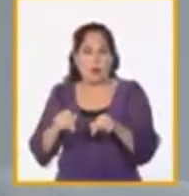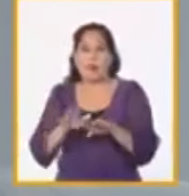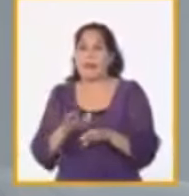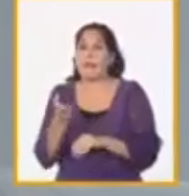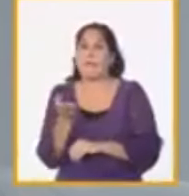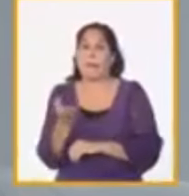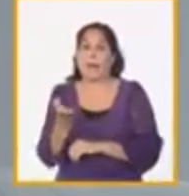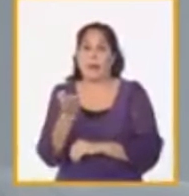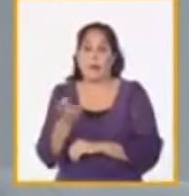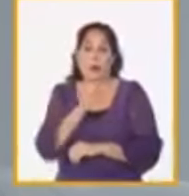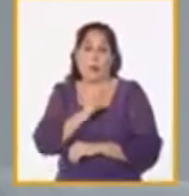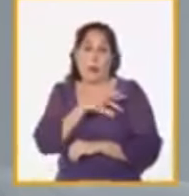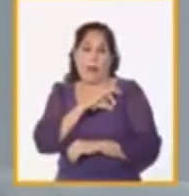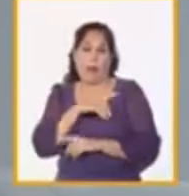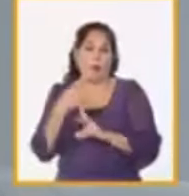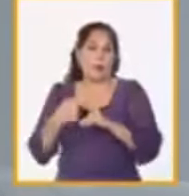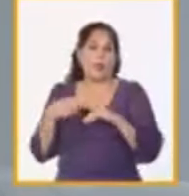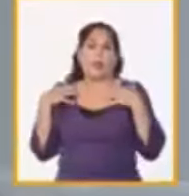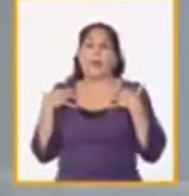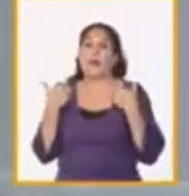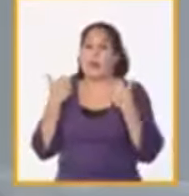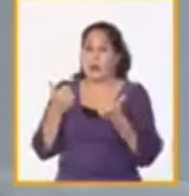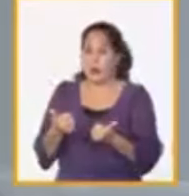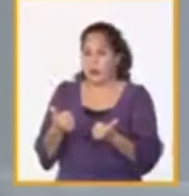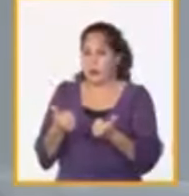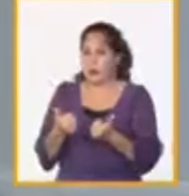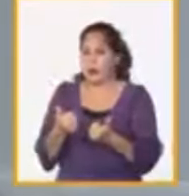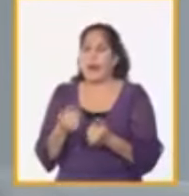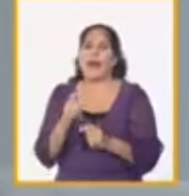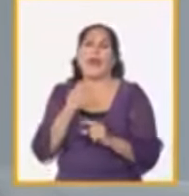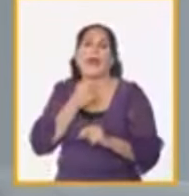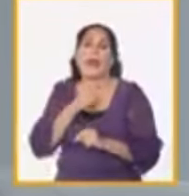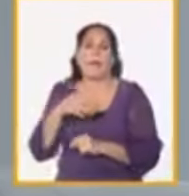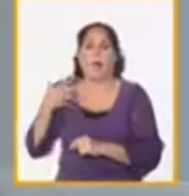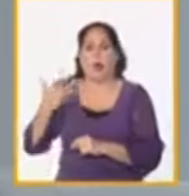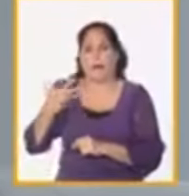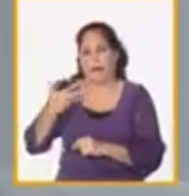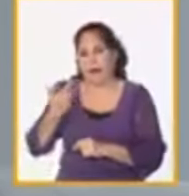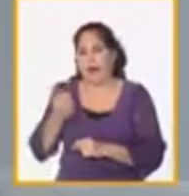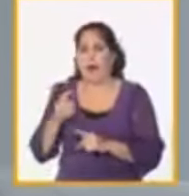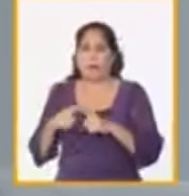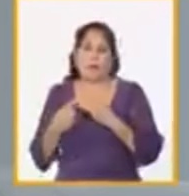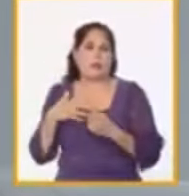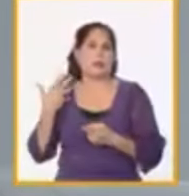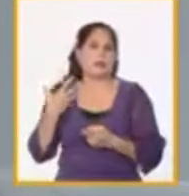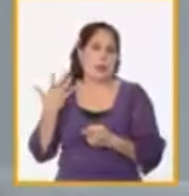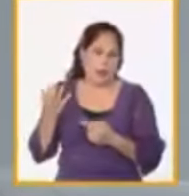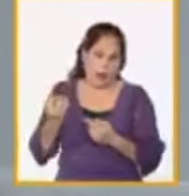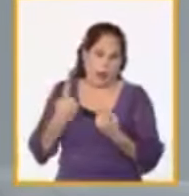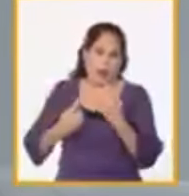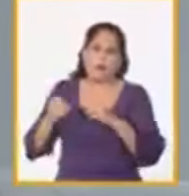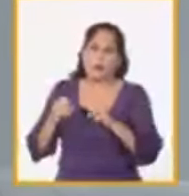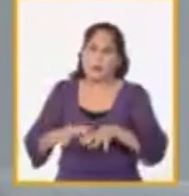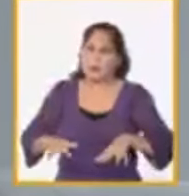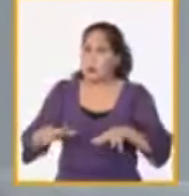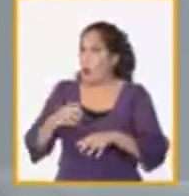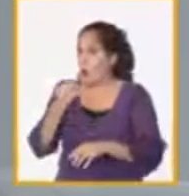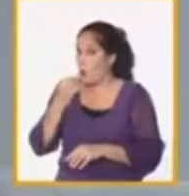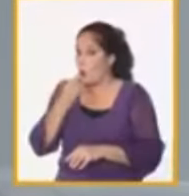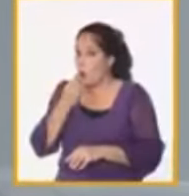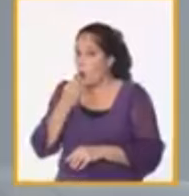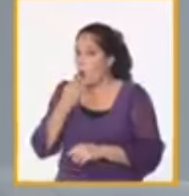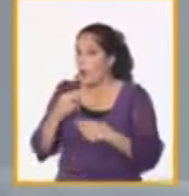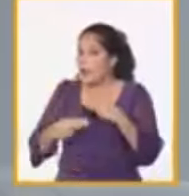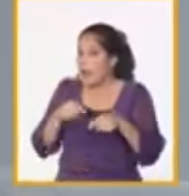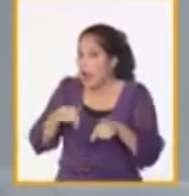a nuestros delegados, a los directores, que si algún planteamiento por situación real no se puede acometer ahora, que